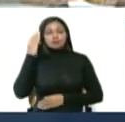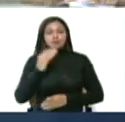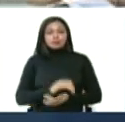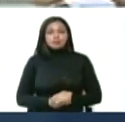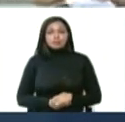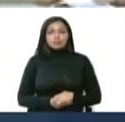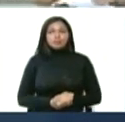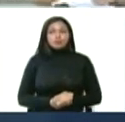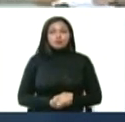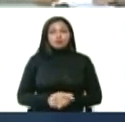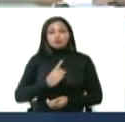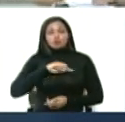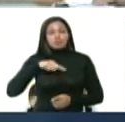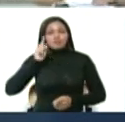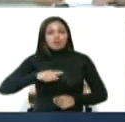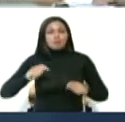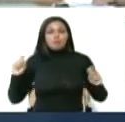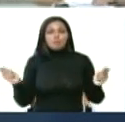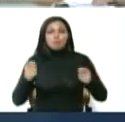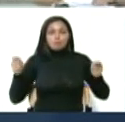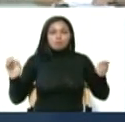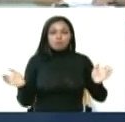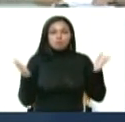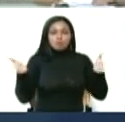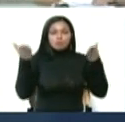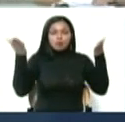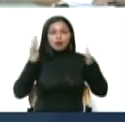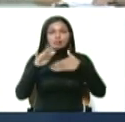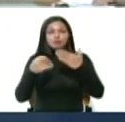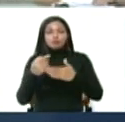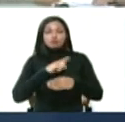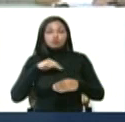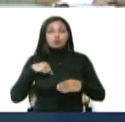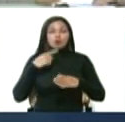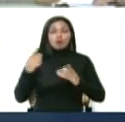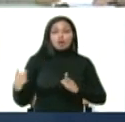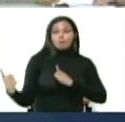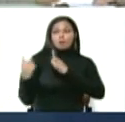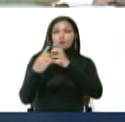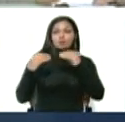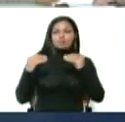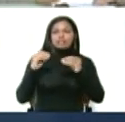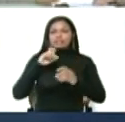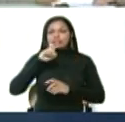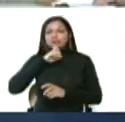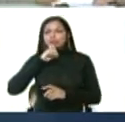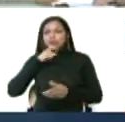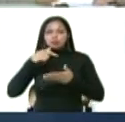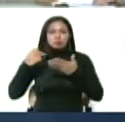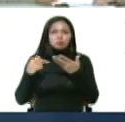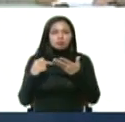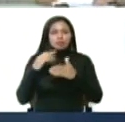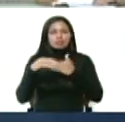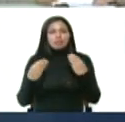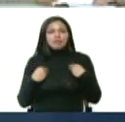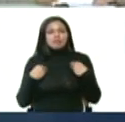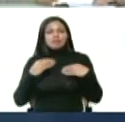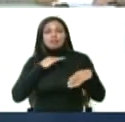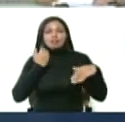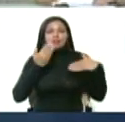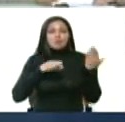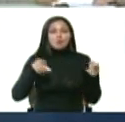tener este impulso. Es el momento, enfrentando estas dificultades entre la vida y la